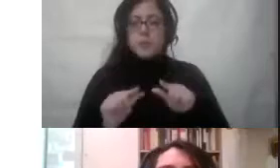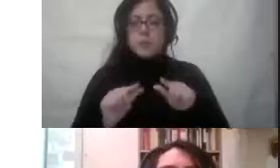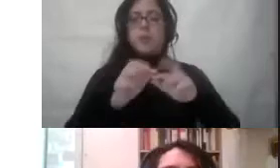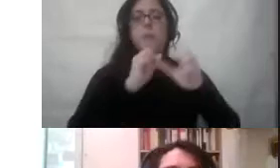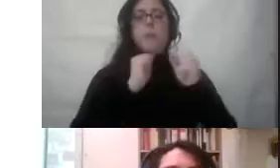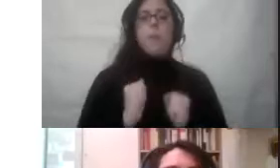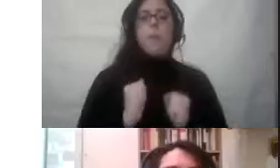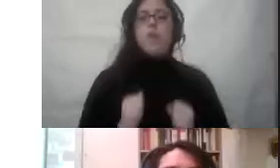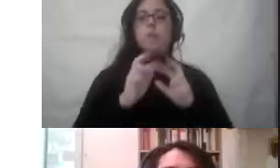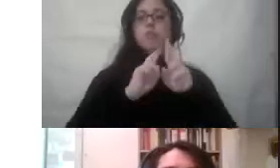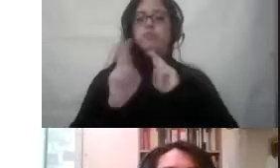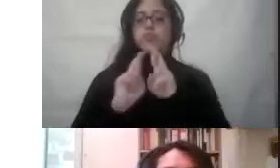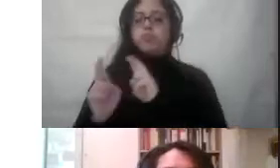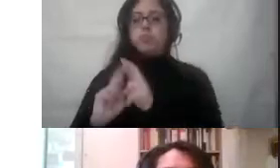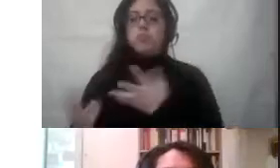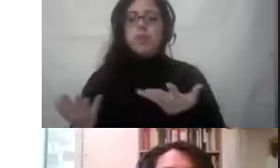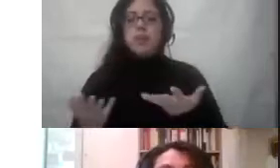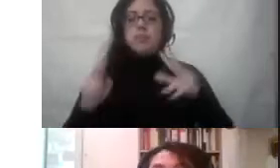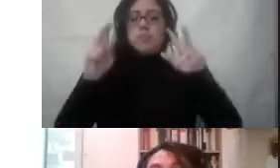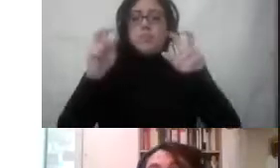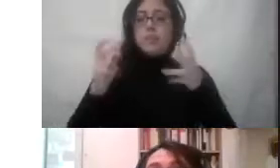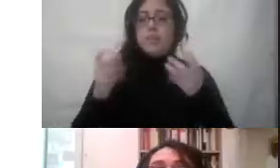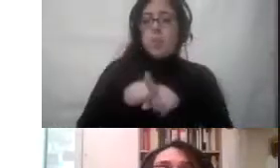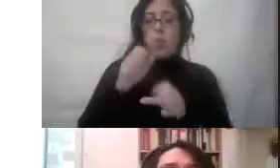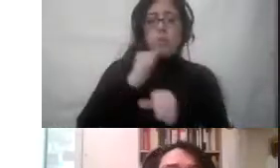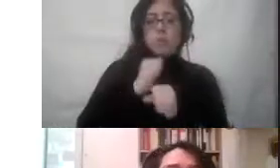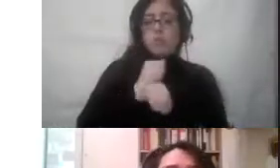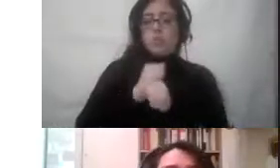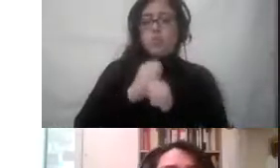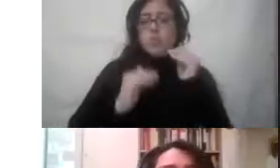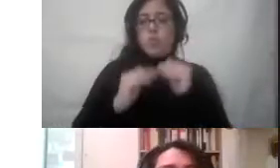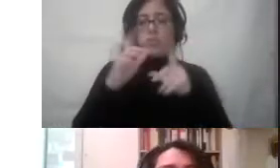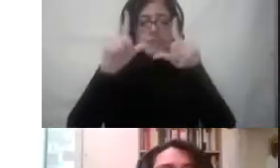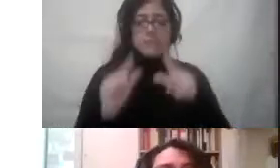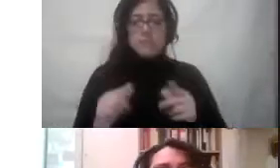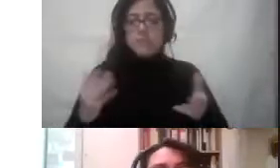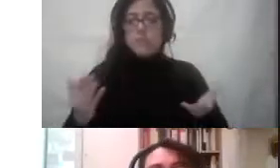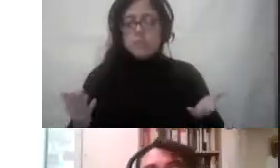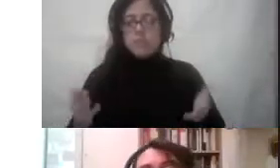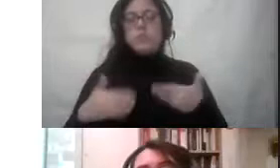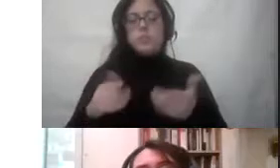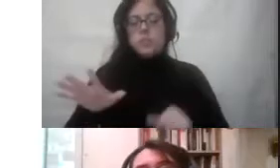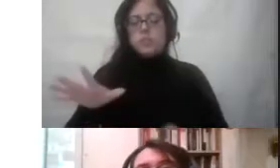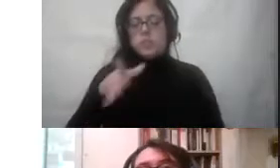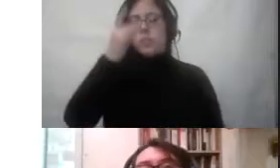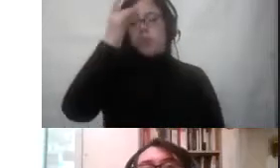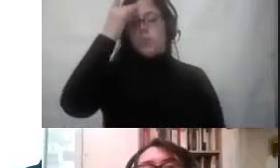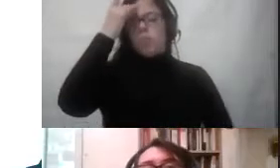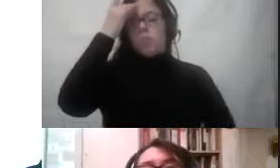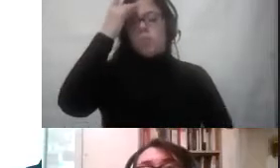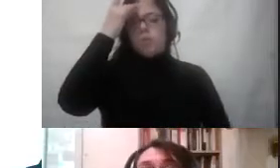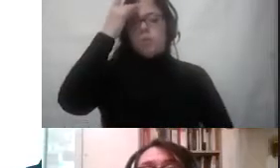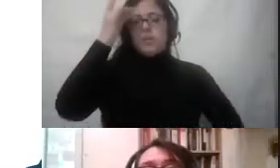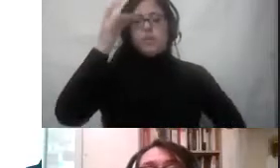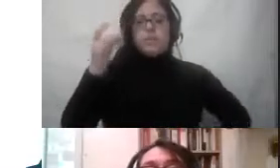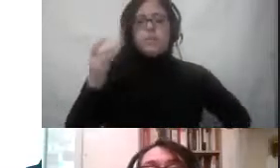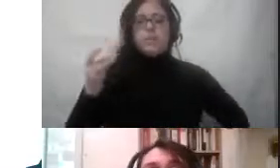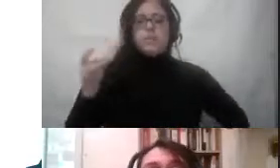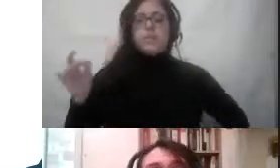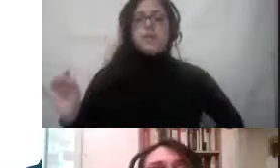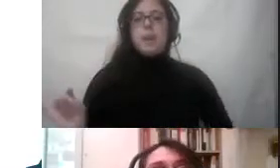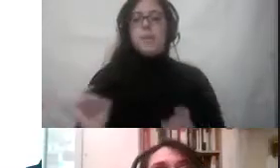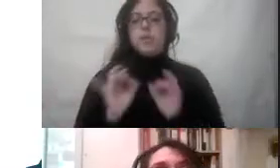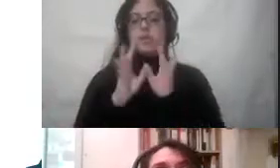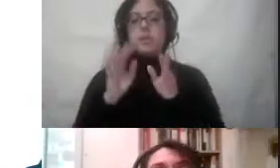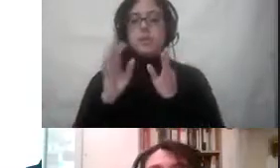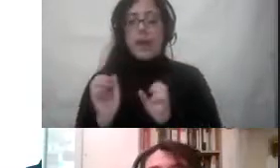la precarización laboral de los profesores en general. Entonces nos damos cuenta de que quizás con nuestra disciplina sí